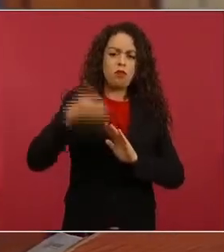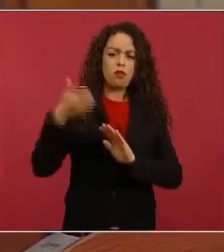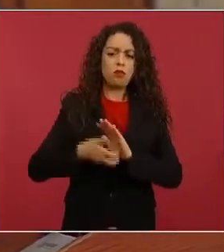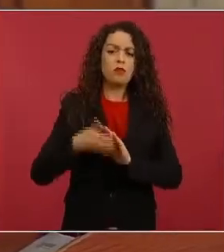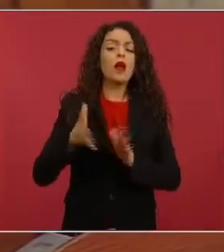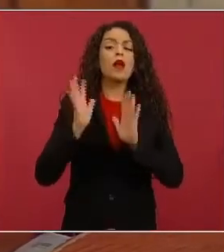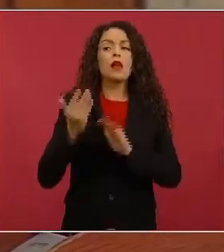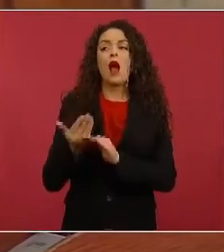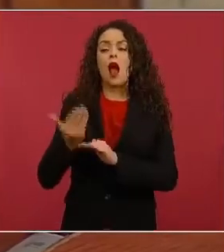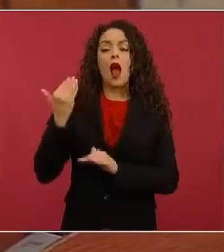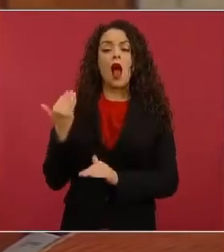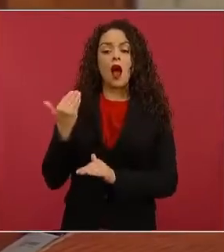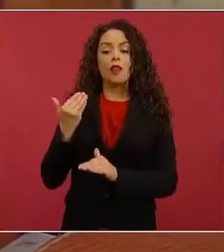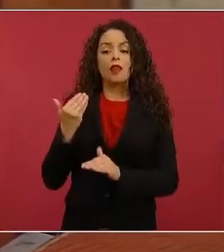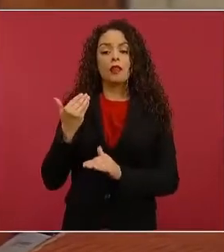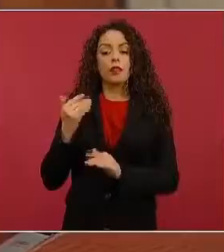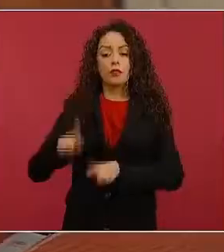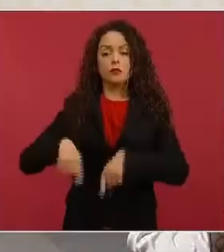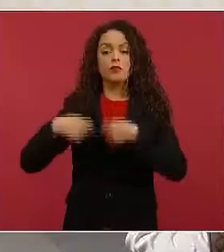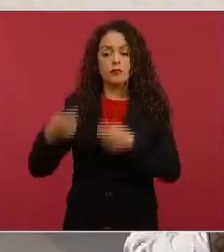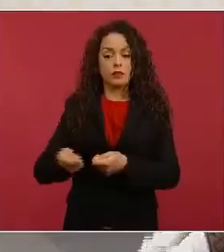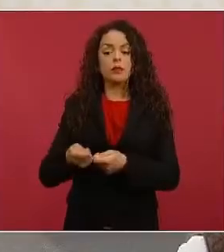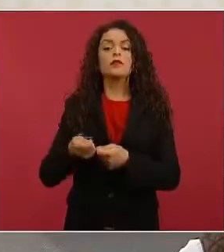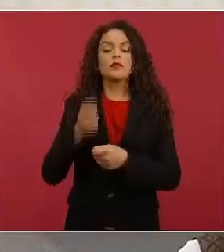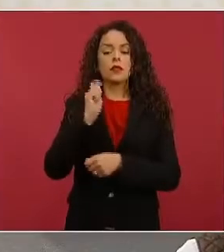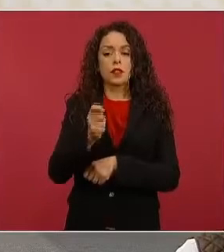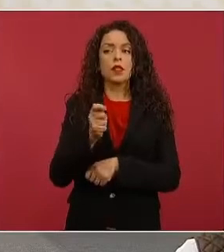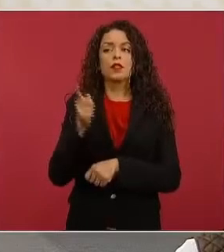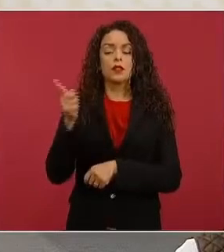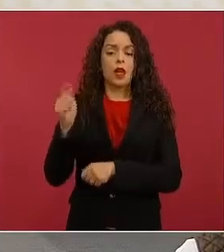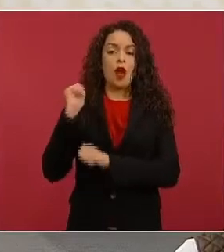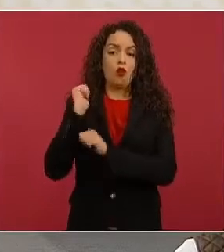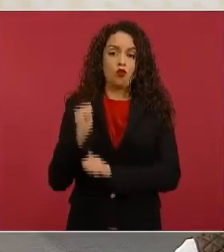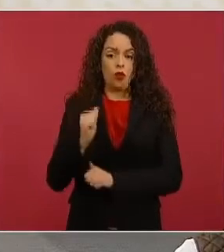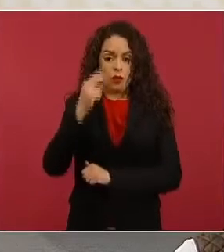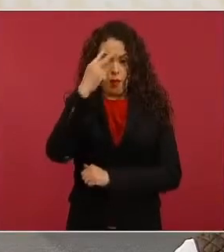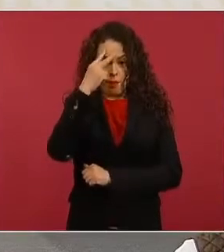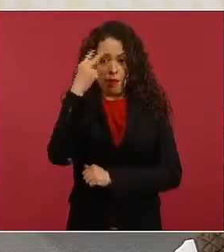se tiene por parte de las autoridades mexicanas. Ya se